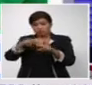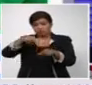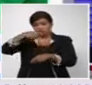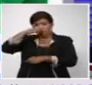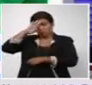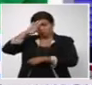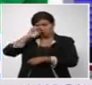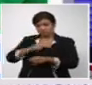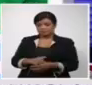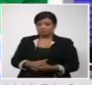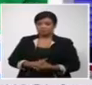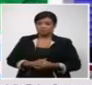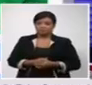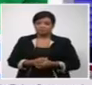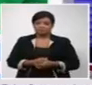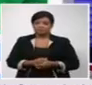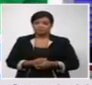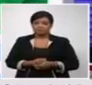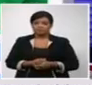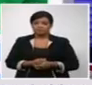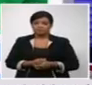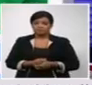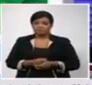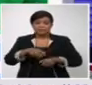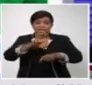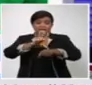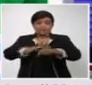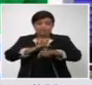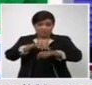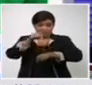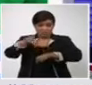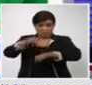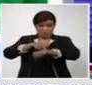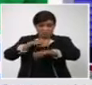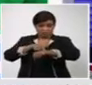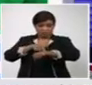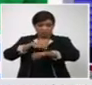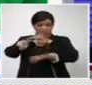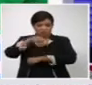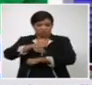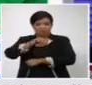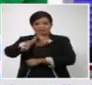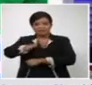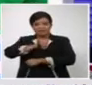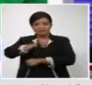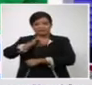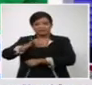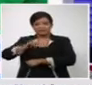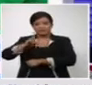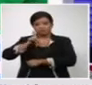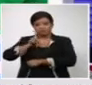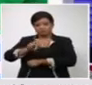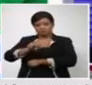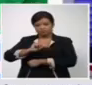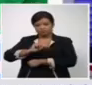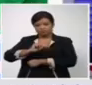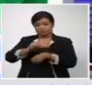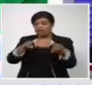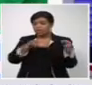COVID-19. Activos en el día de hoy 661. El 87% de